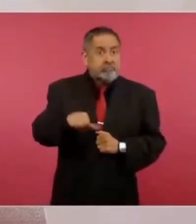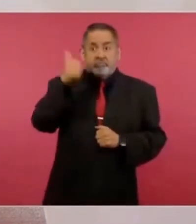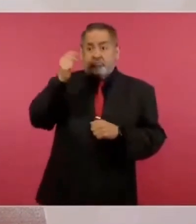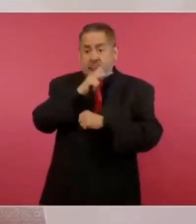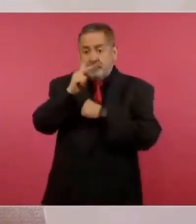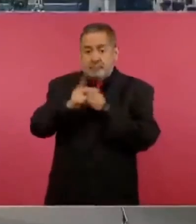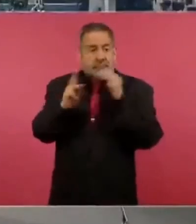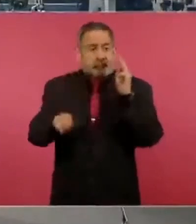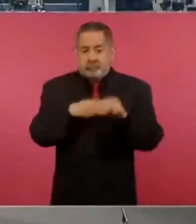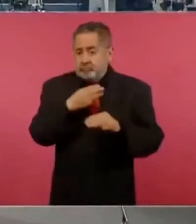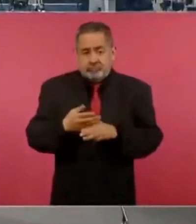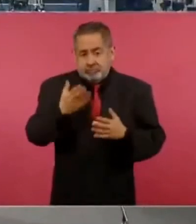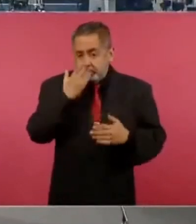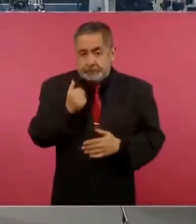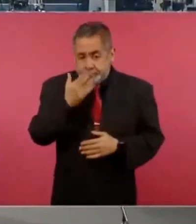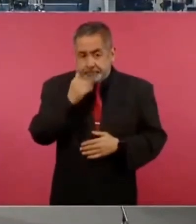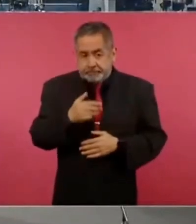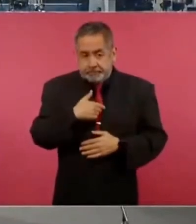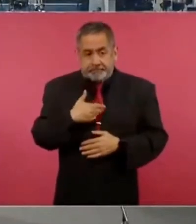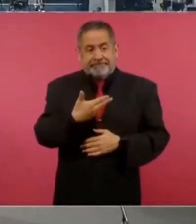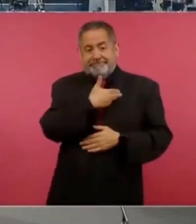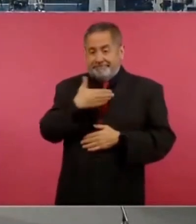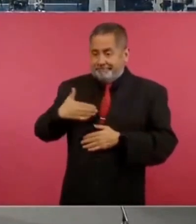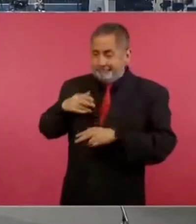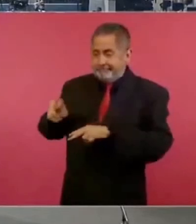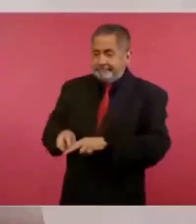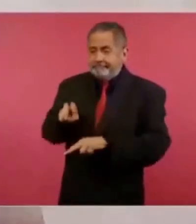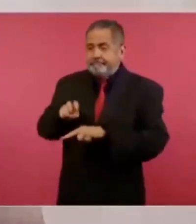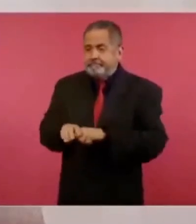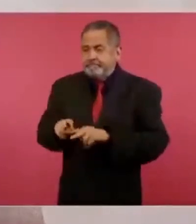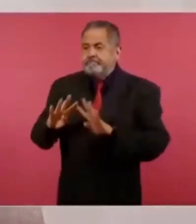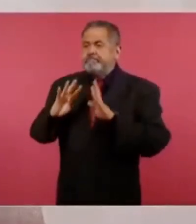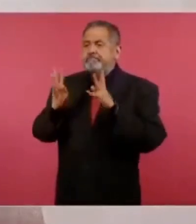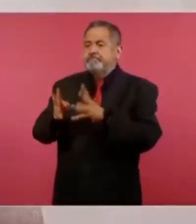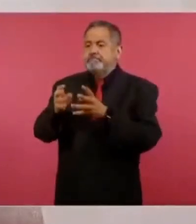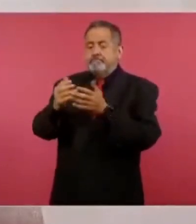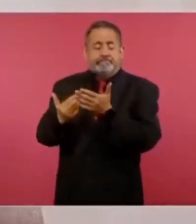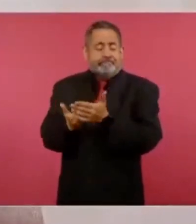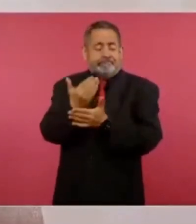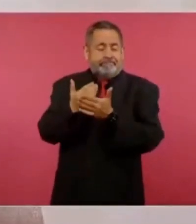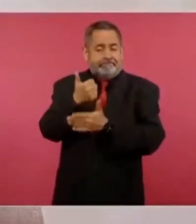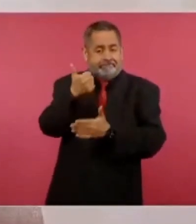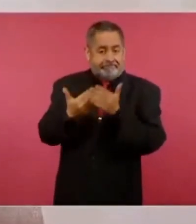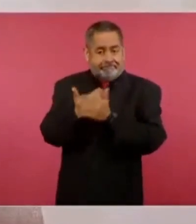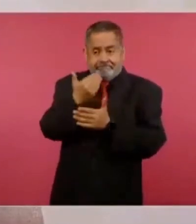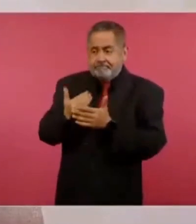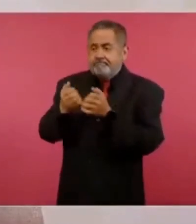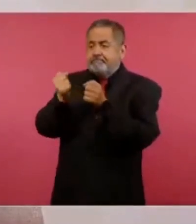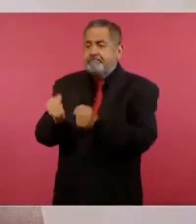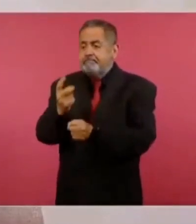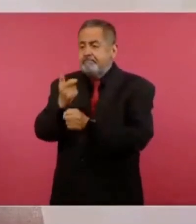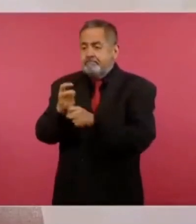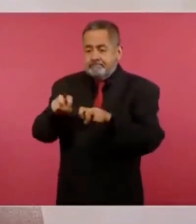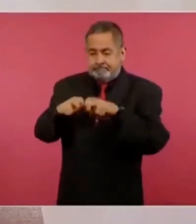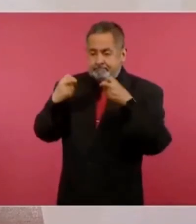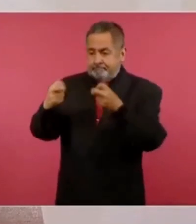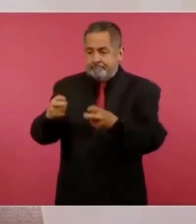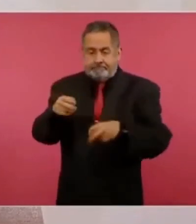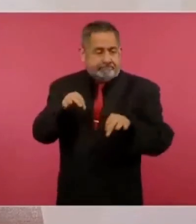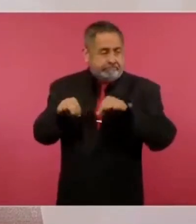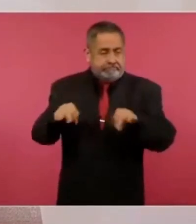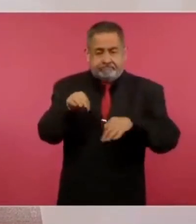mundo, que un presidente encabece a las 6 de la mañana el Gabinete de Seguridad de lunes a